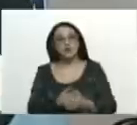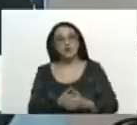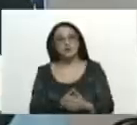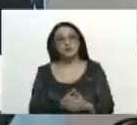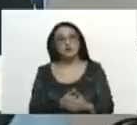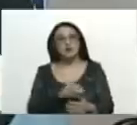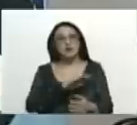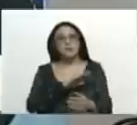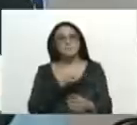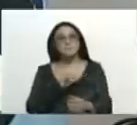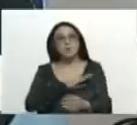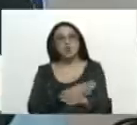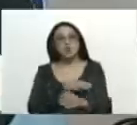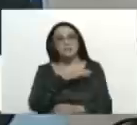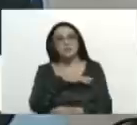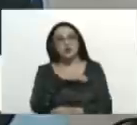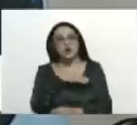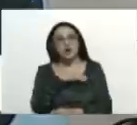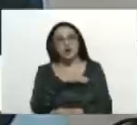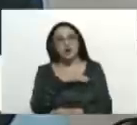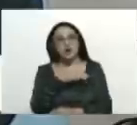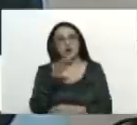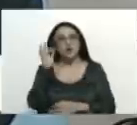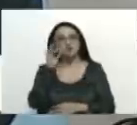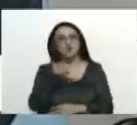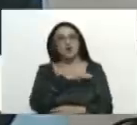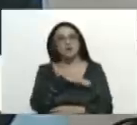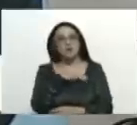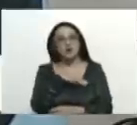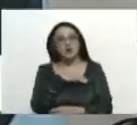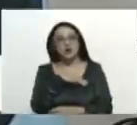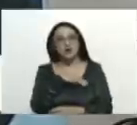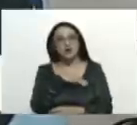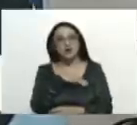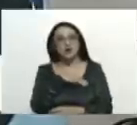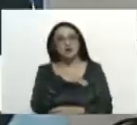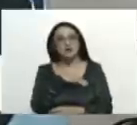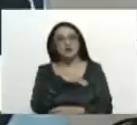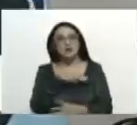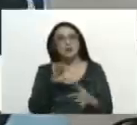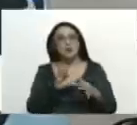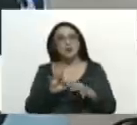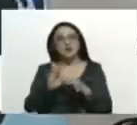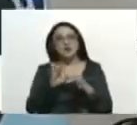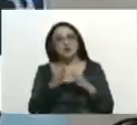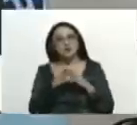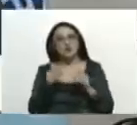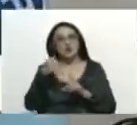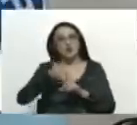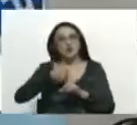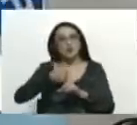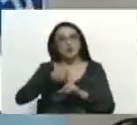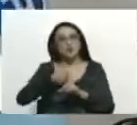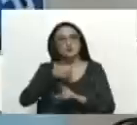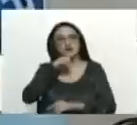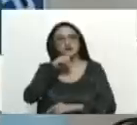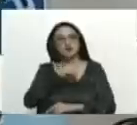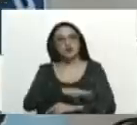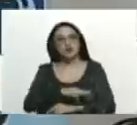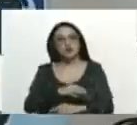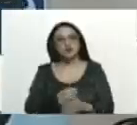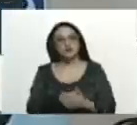el poder moral el poder ciudadano el consejo moral republicano Unidos todos en esta batalla histórica